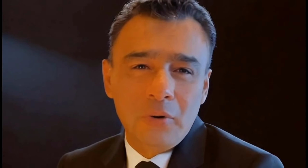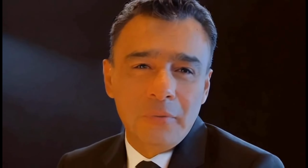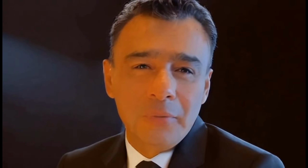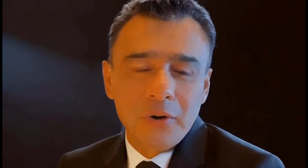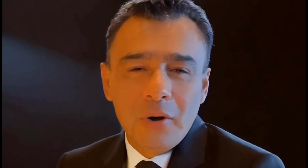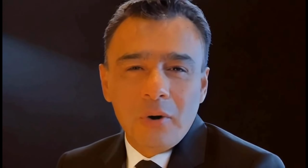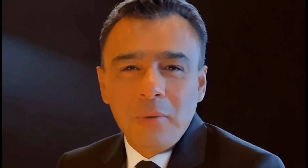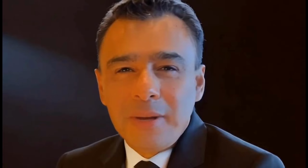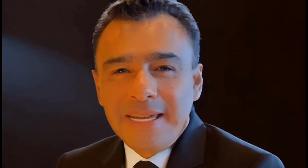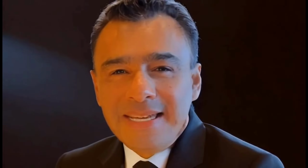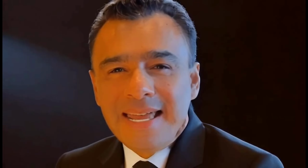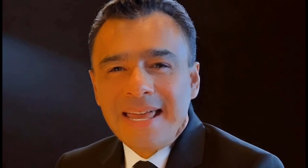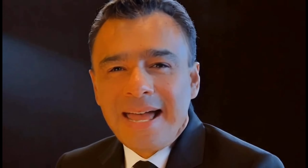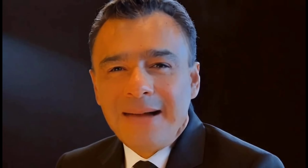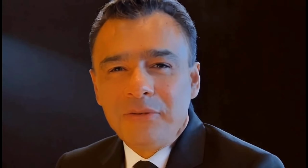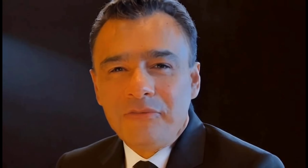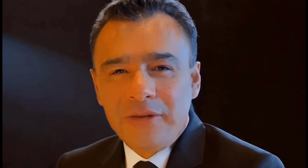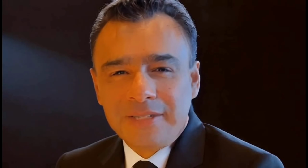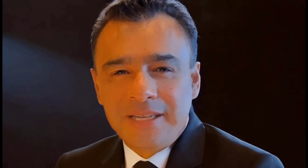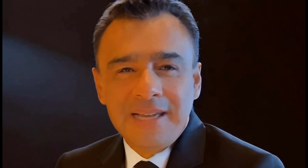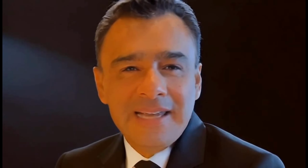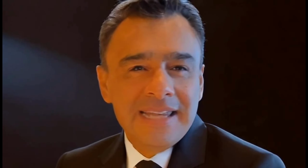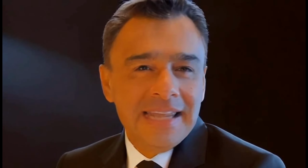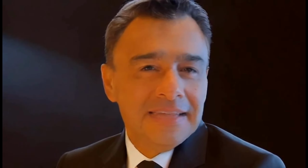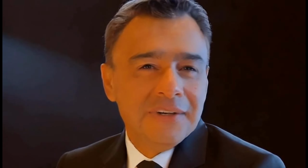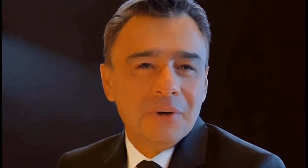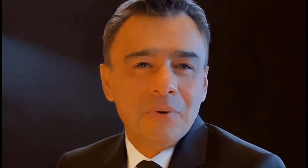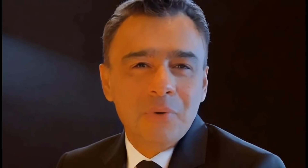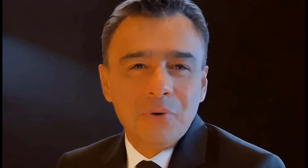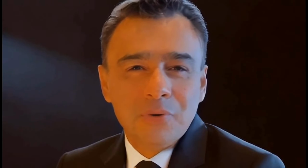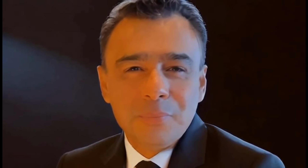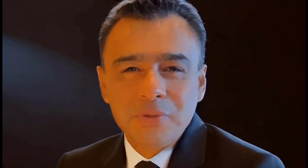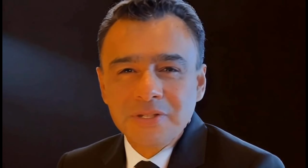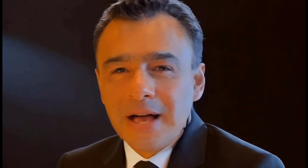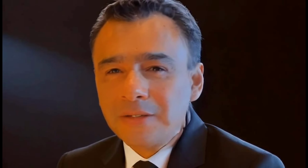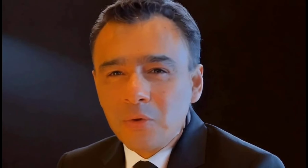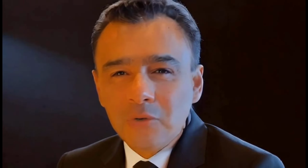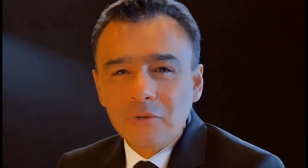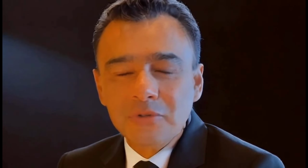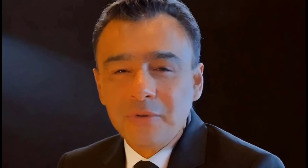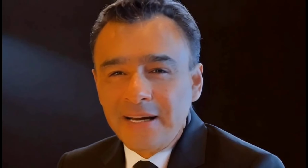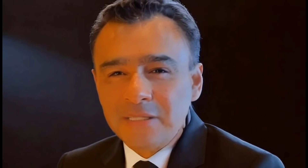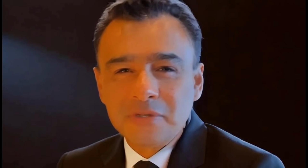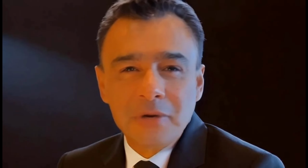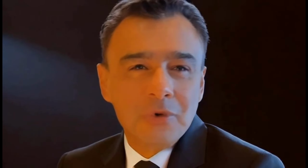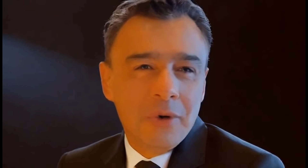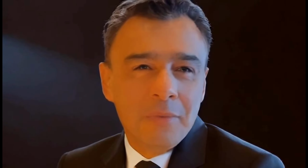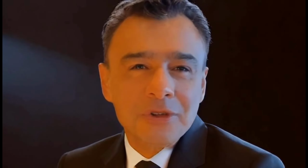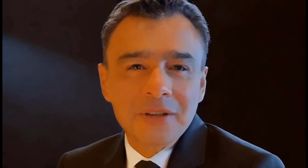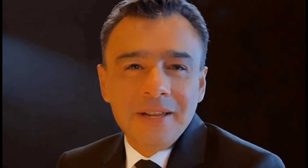organismos autónomos como el INAI, hablo fuerte y califico como corruptos a todos los organismos autónomos,